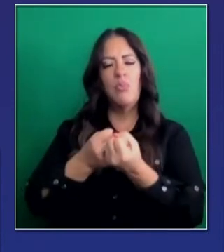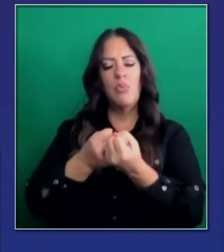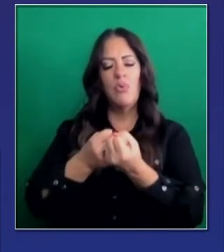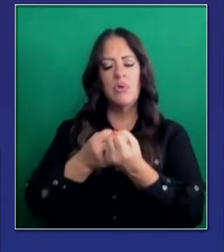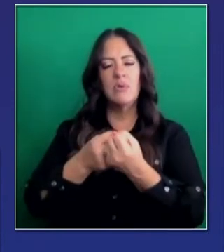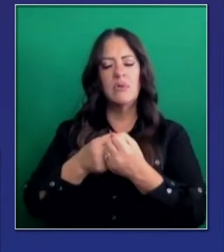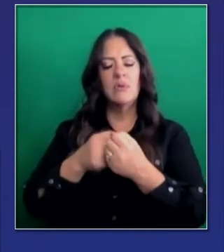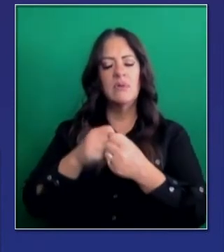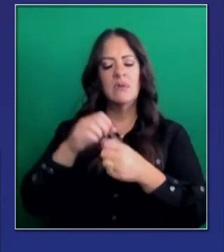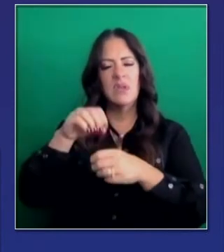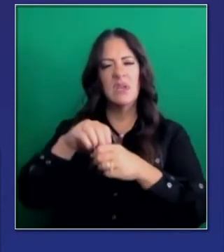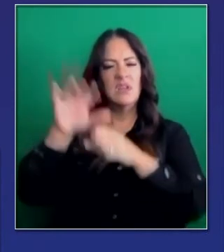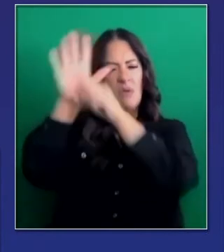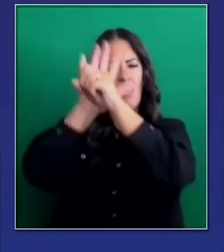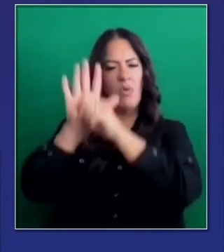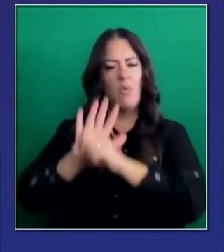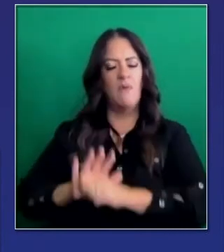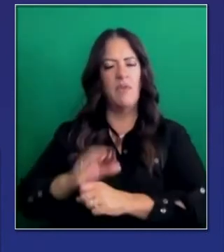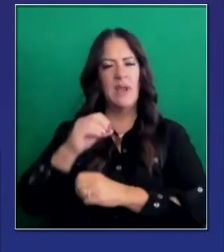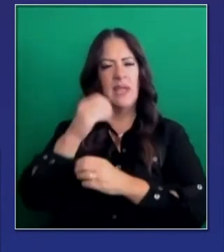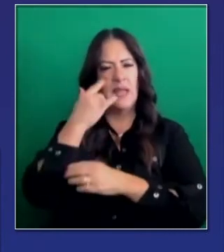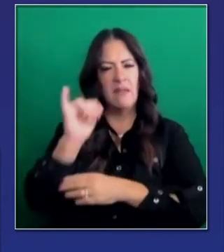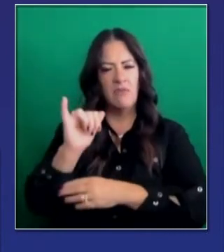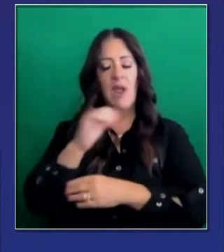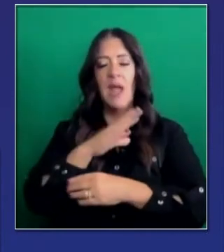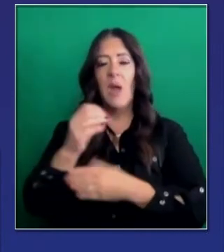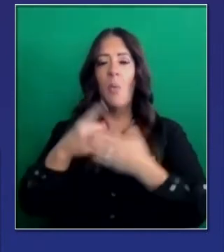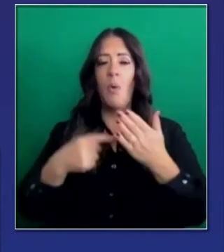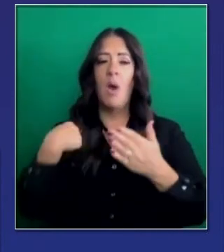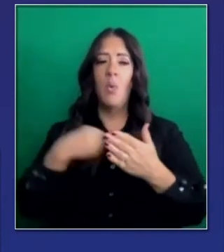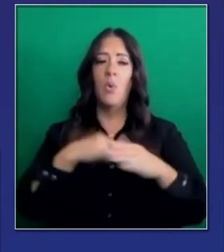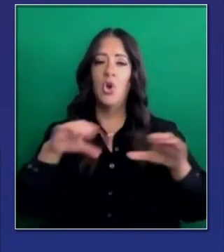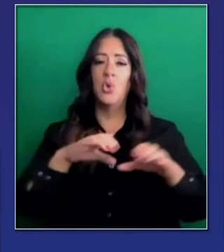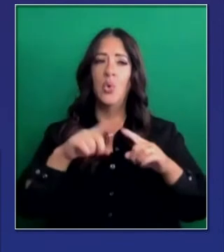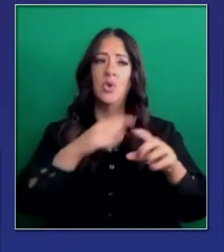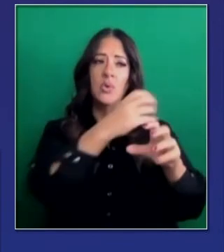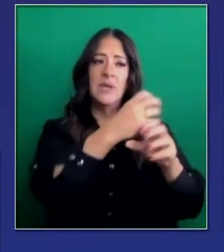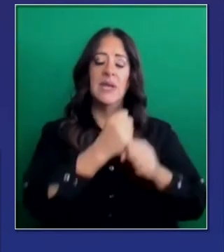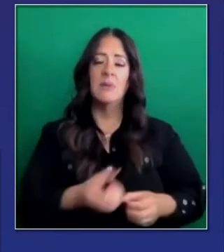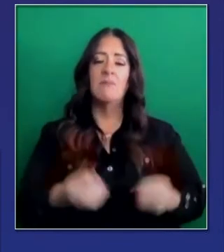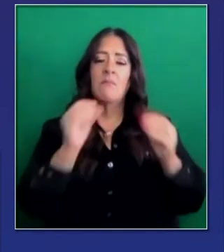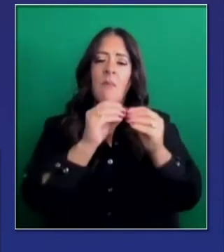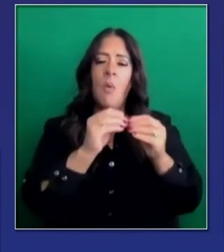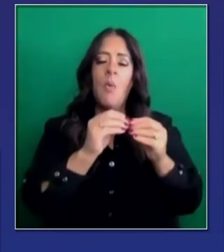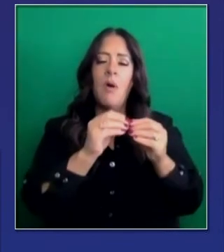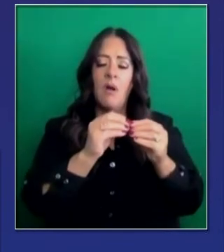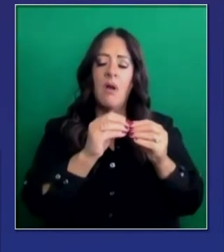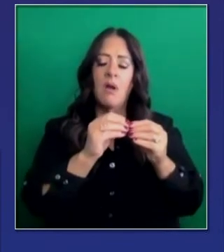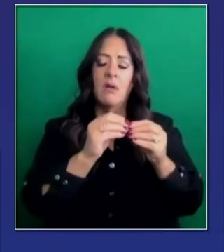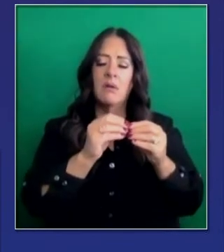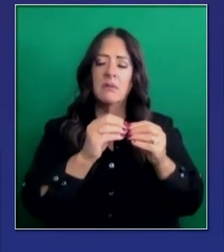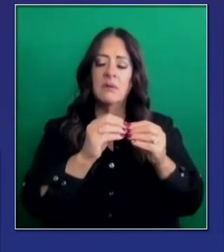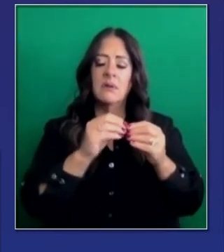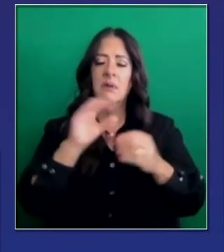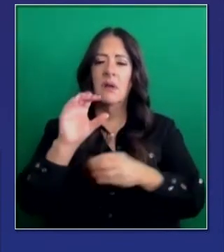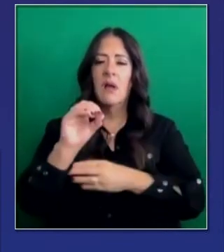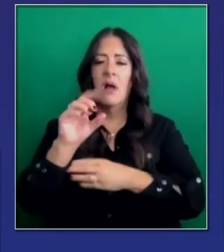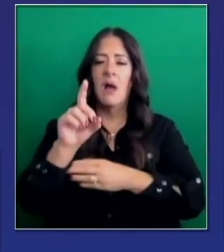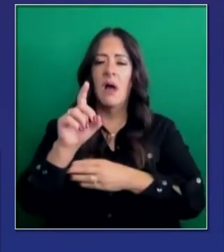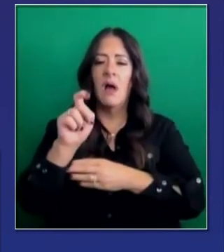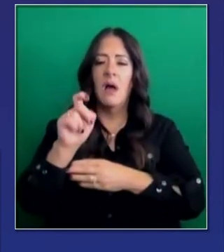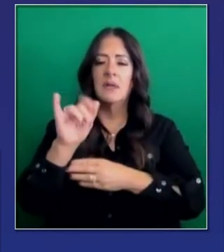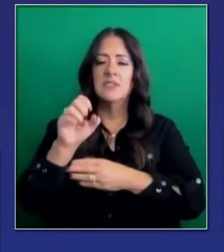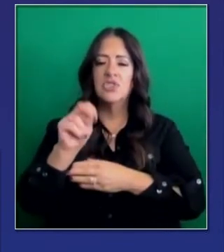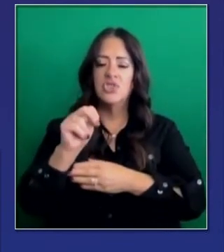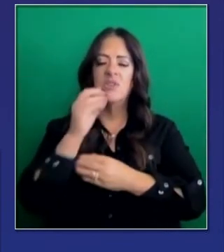cuanto a obtener más recursos así que estos sistemas de oxígeno móvil han sido arrendados con más frecuencia la